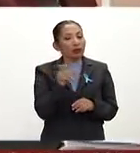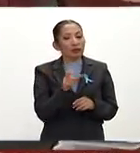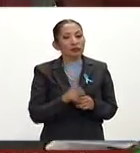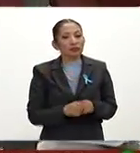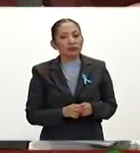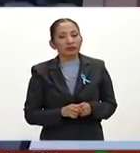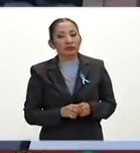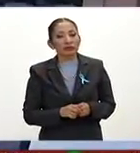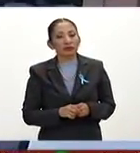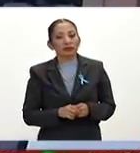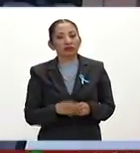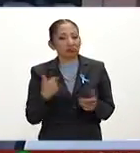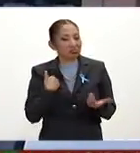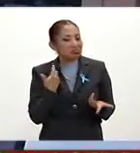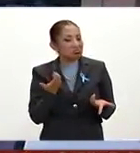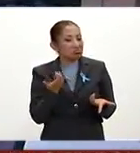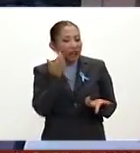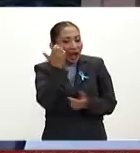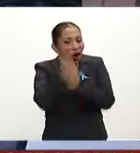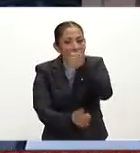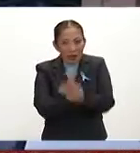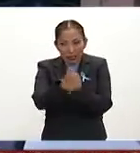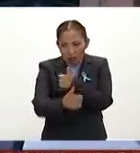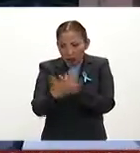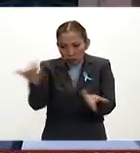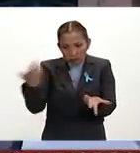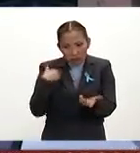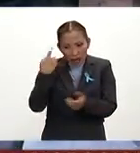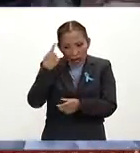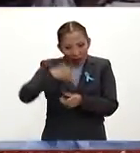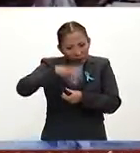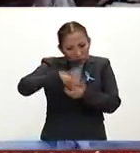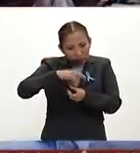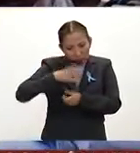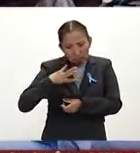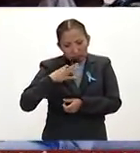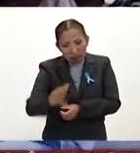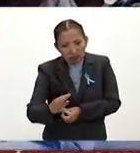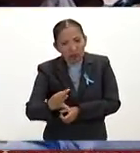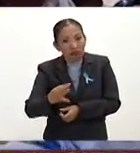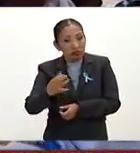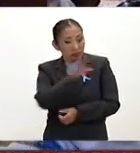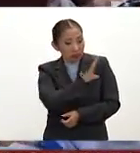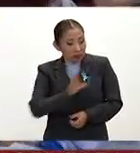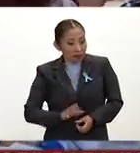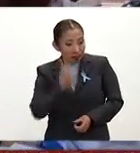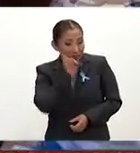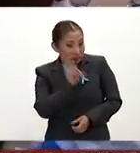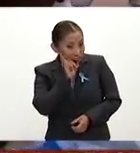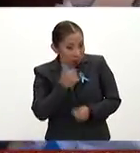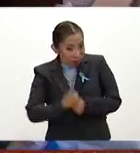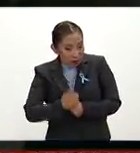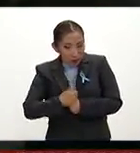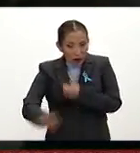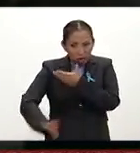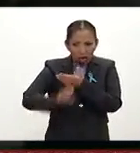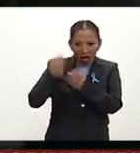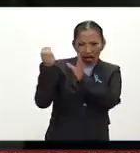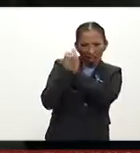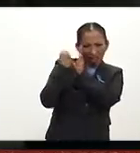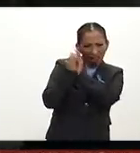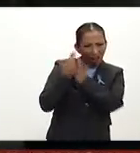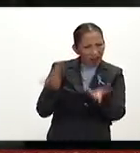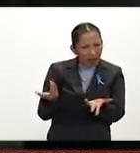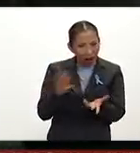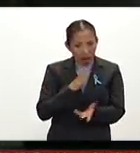ejemplo, querer competir en una elección, las candidatas estén sufriendo ese tipo de